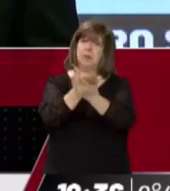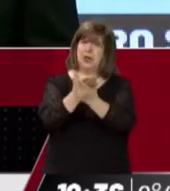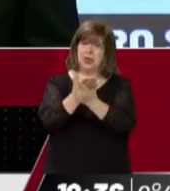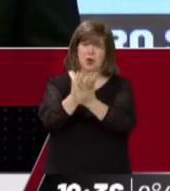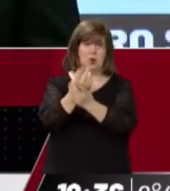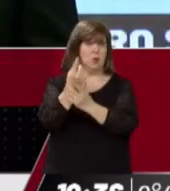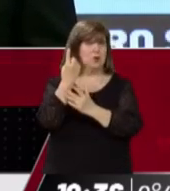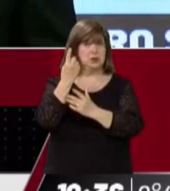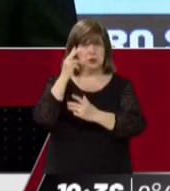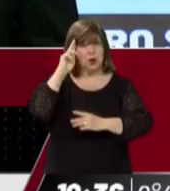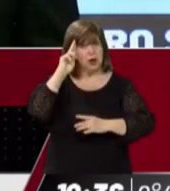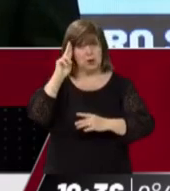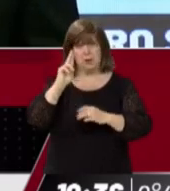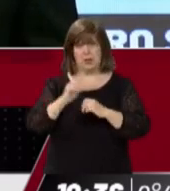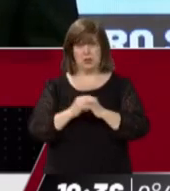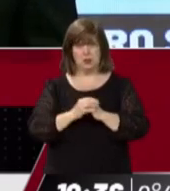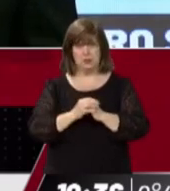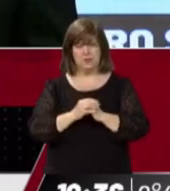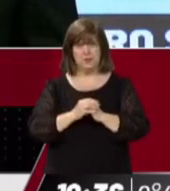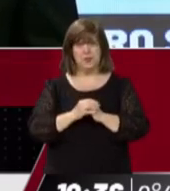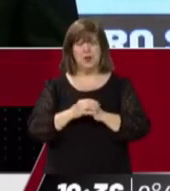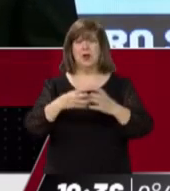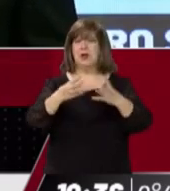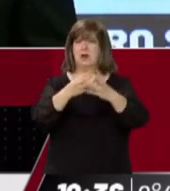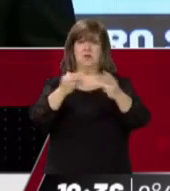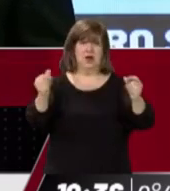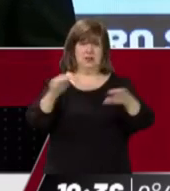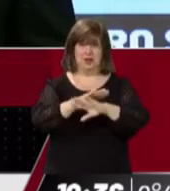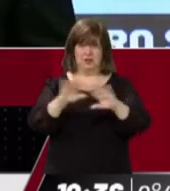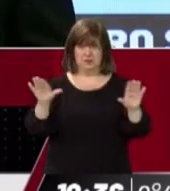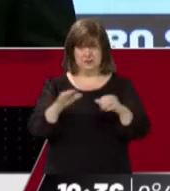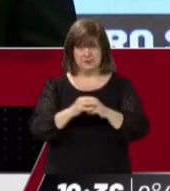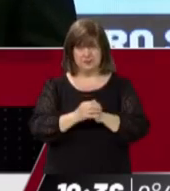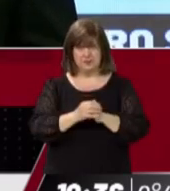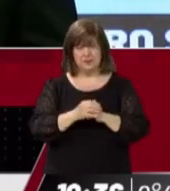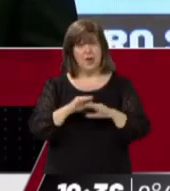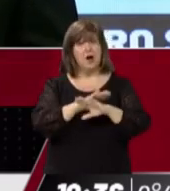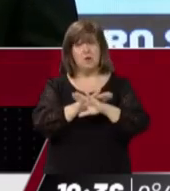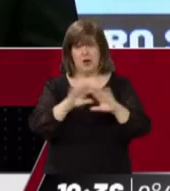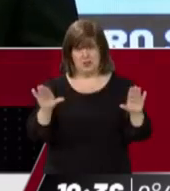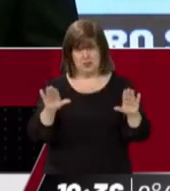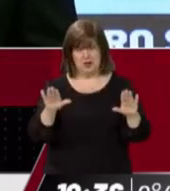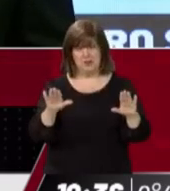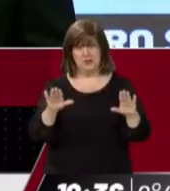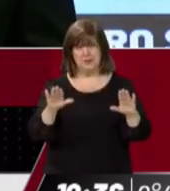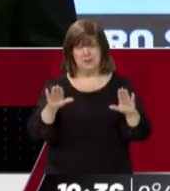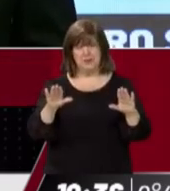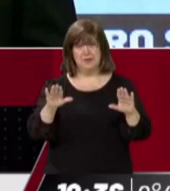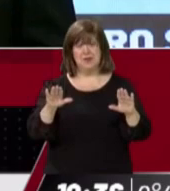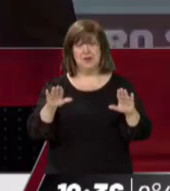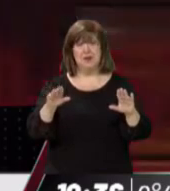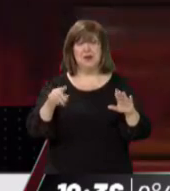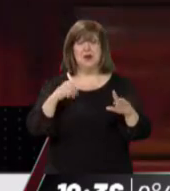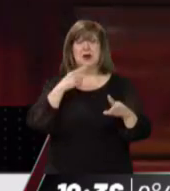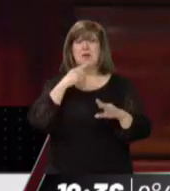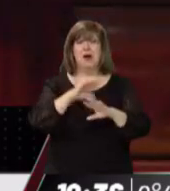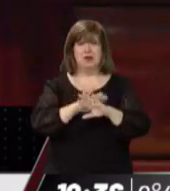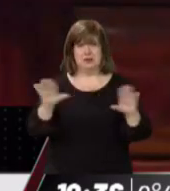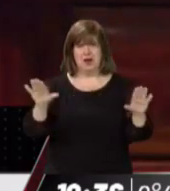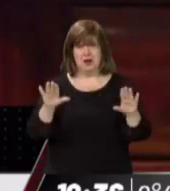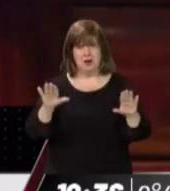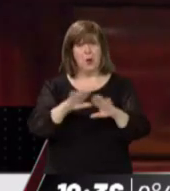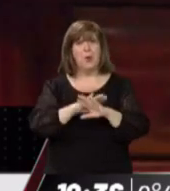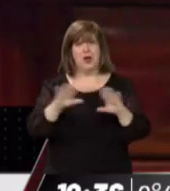con todo respeto claro que se termine ya todo esto que no no no no no no no no no no no no nos traten más mal basta